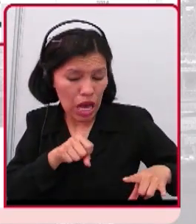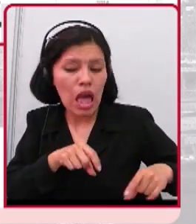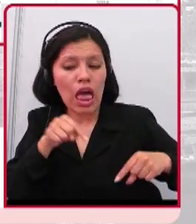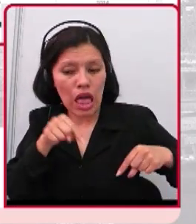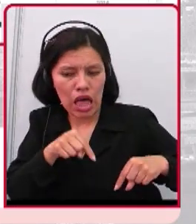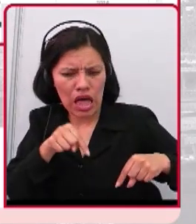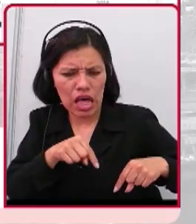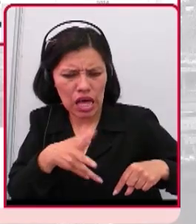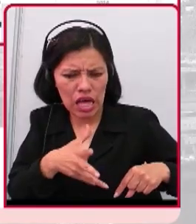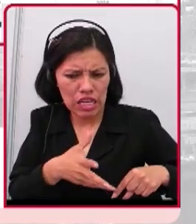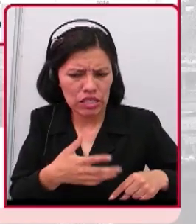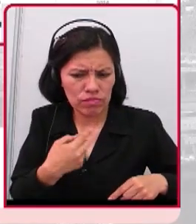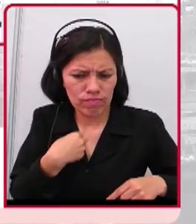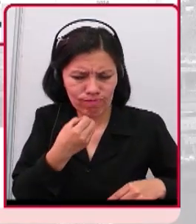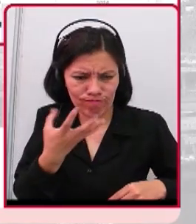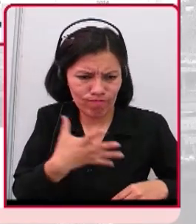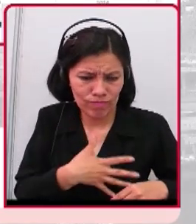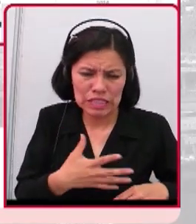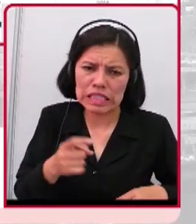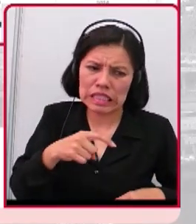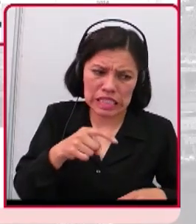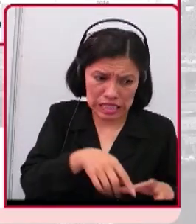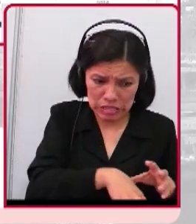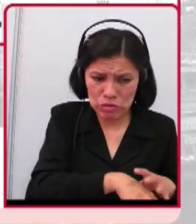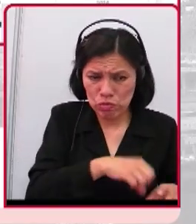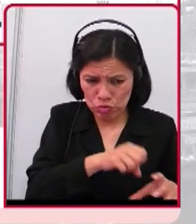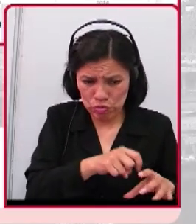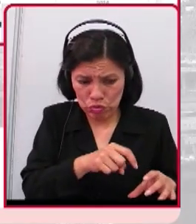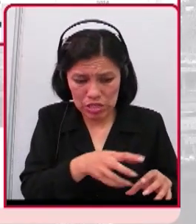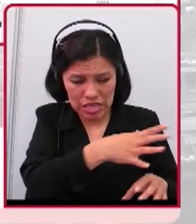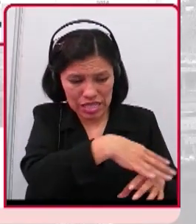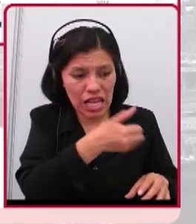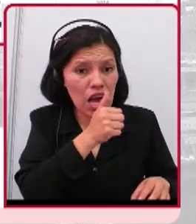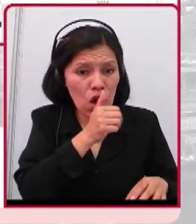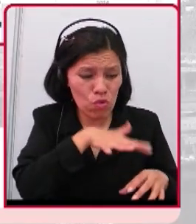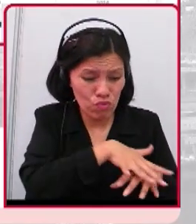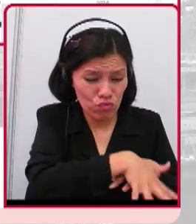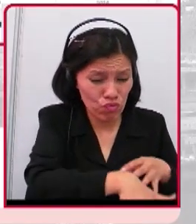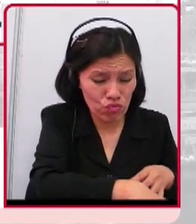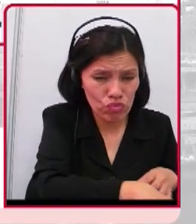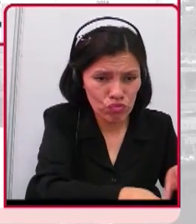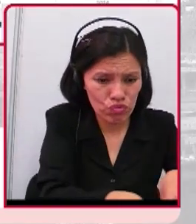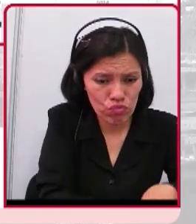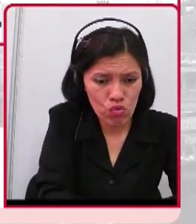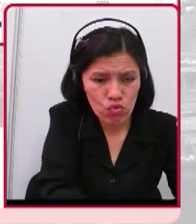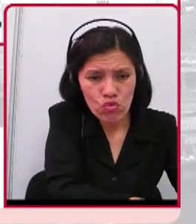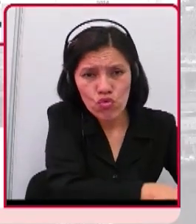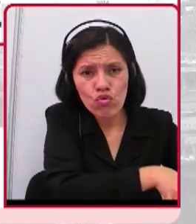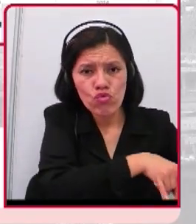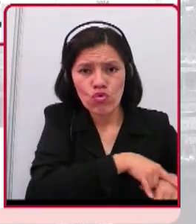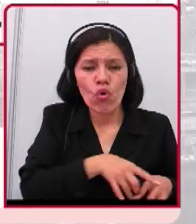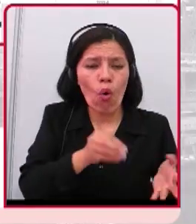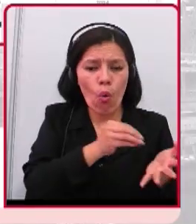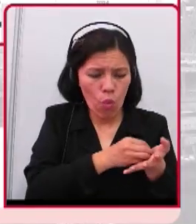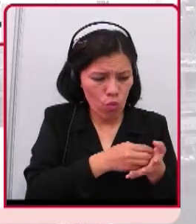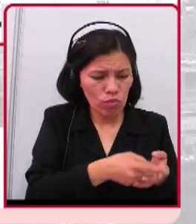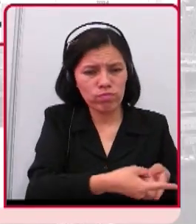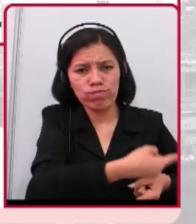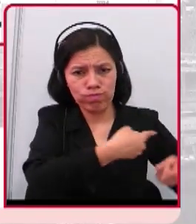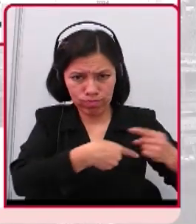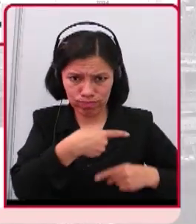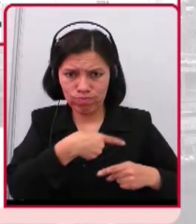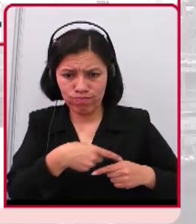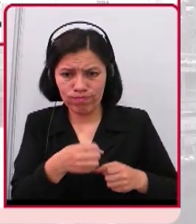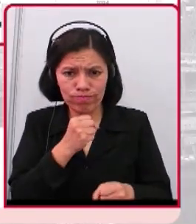una reducción en el envío de agua de Relaves hacia la planta, de 9.400 metros cúbicos a 7.700, que